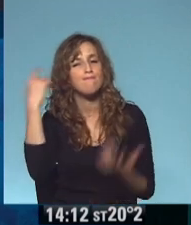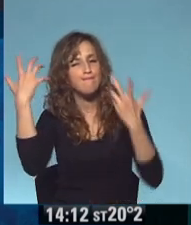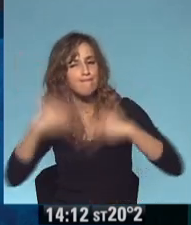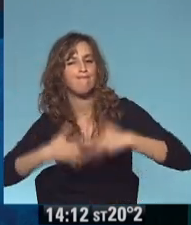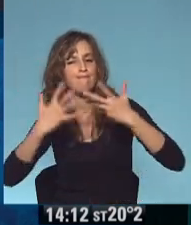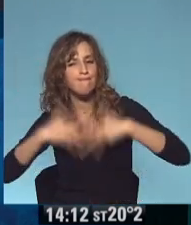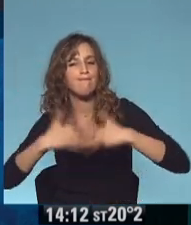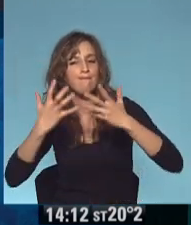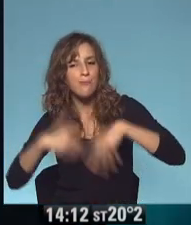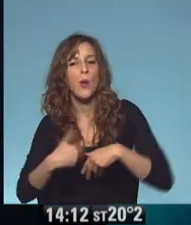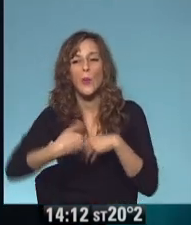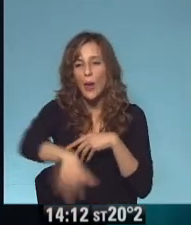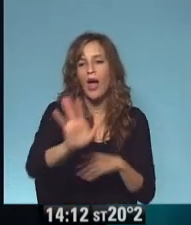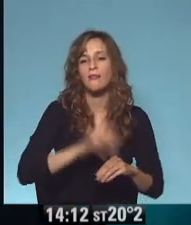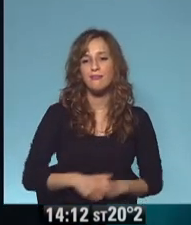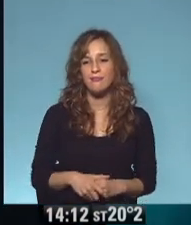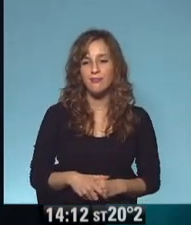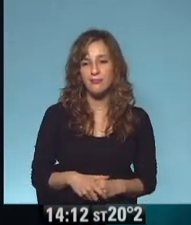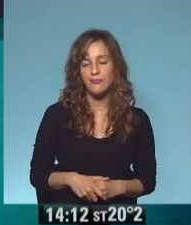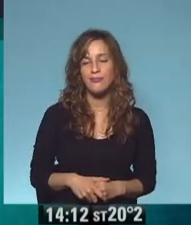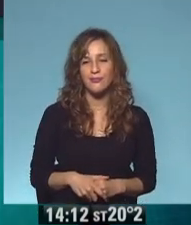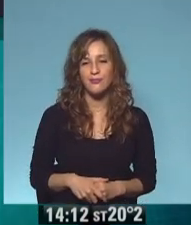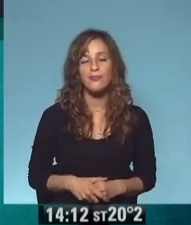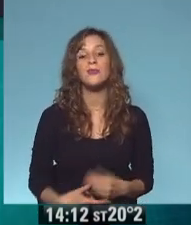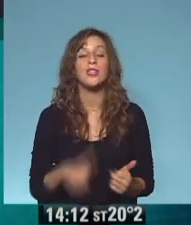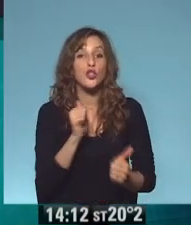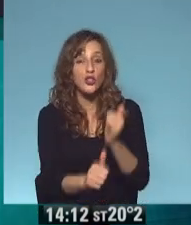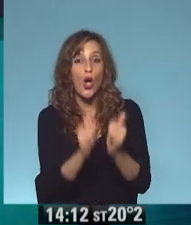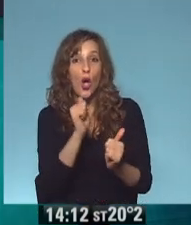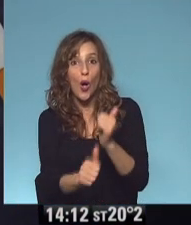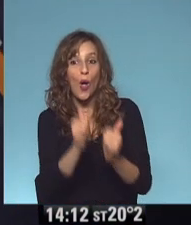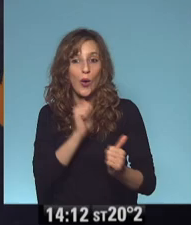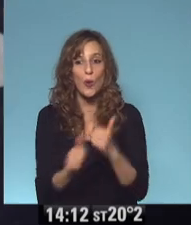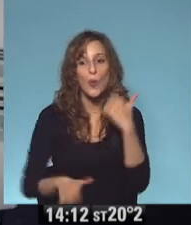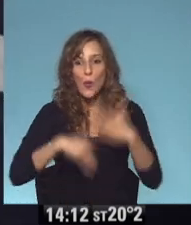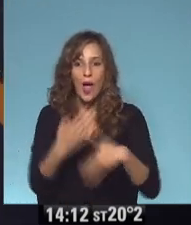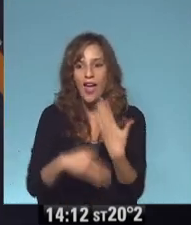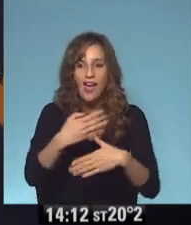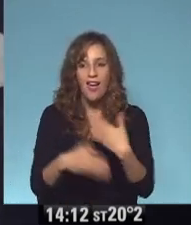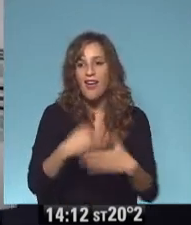Por más aventuras, historias, juegos